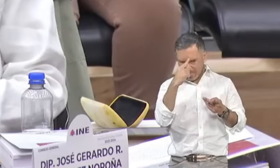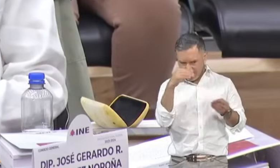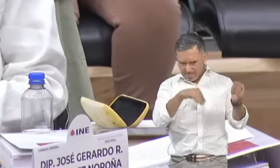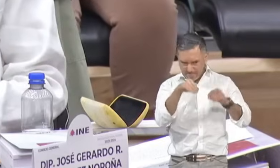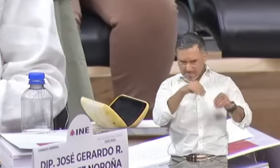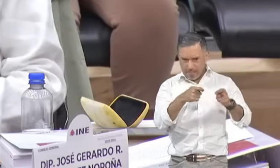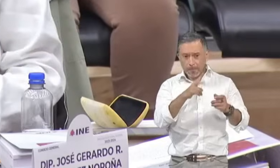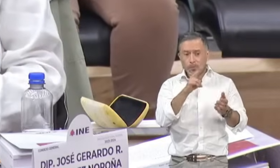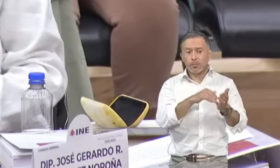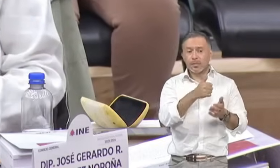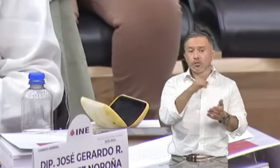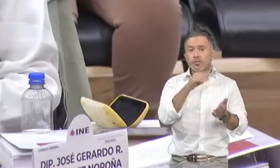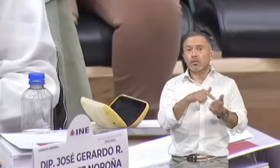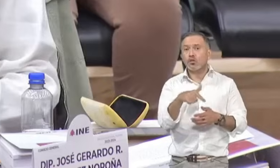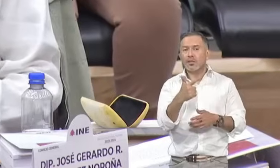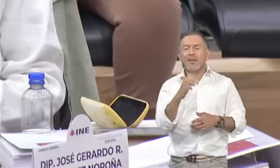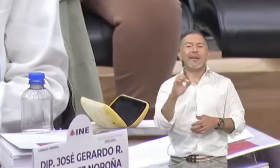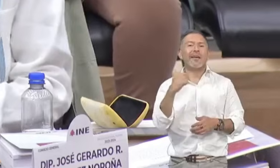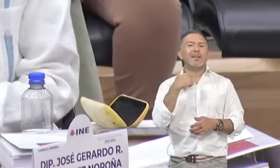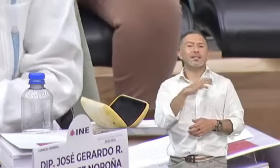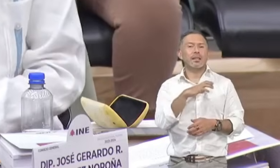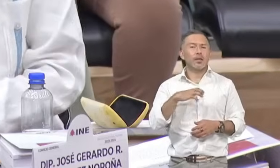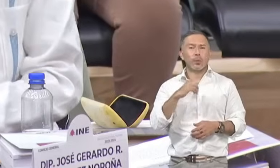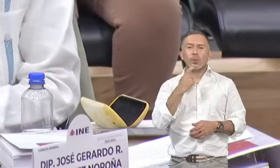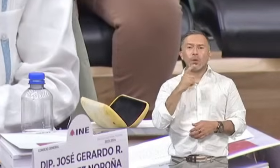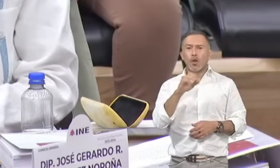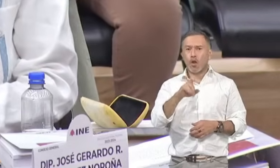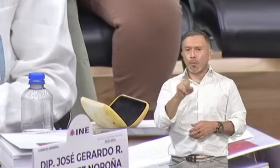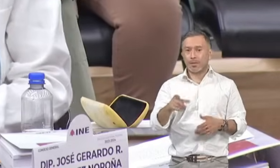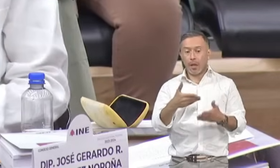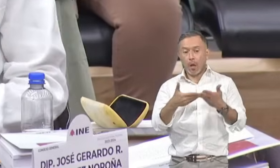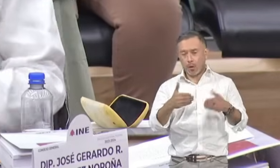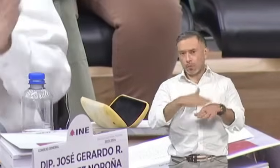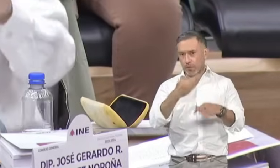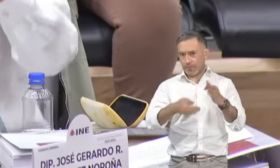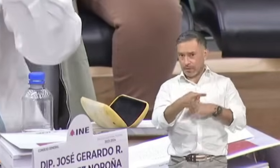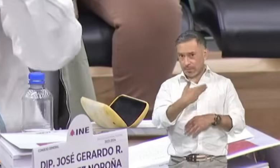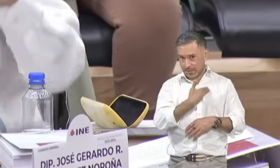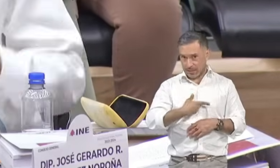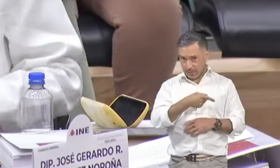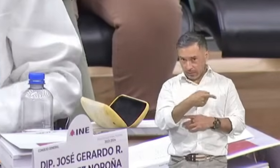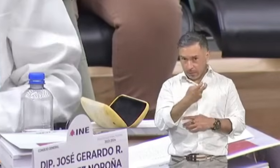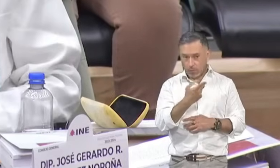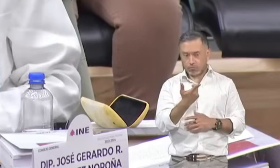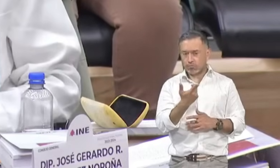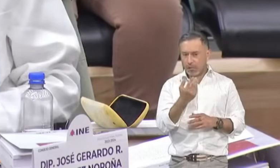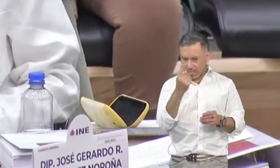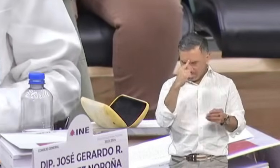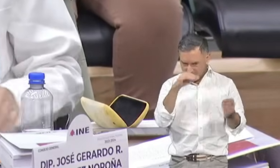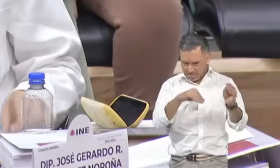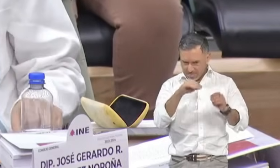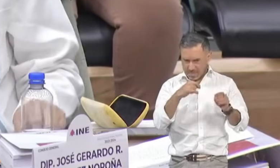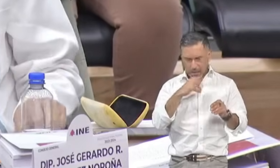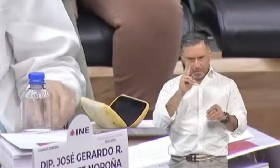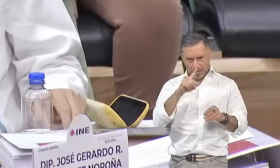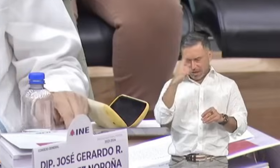en 2012 en contra de nuestro entonces candidato López Obrador, hoy compañero presidente, son evidentísimas